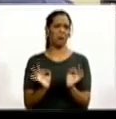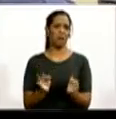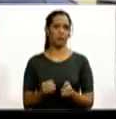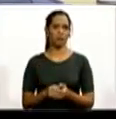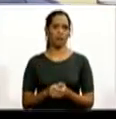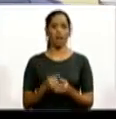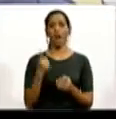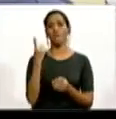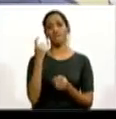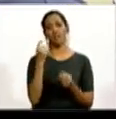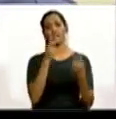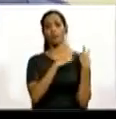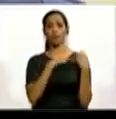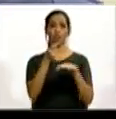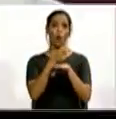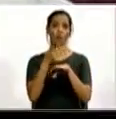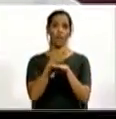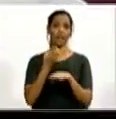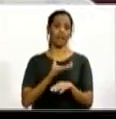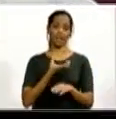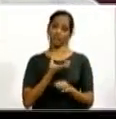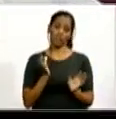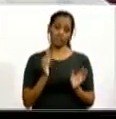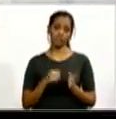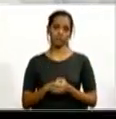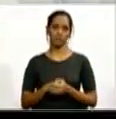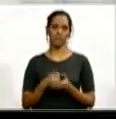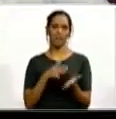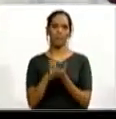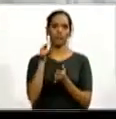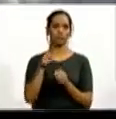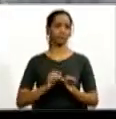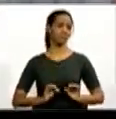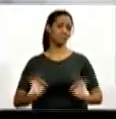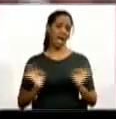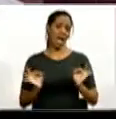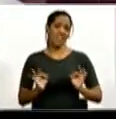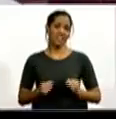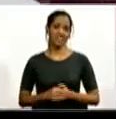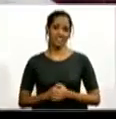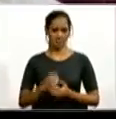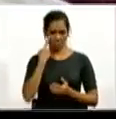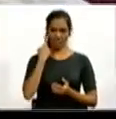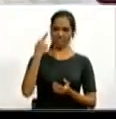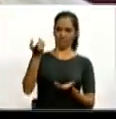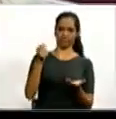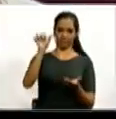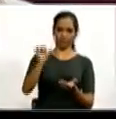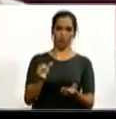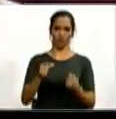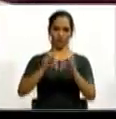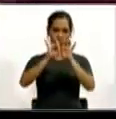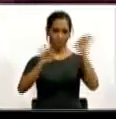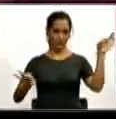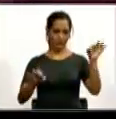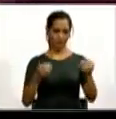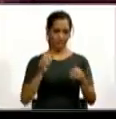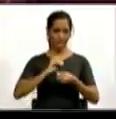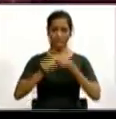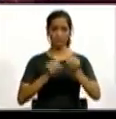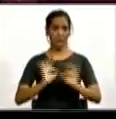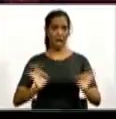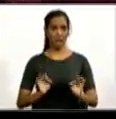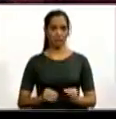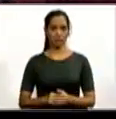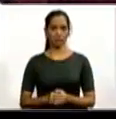falta de responsabilidad del gobierno, de la alcaldía. ¿Y qué ha pasado hoy? Nada, que ha pasado, pues no está viendo, ponen una cabilla hoy, no ponen más nada. ¿Qué cree que está